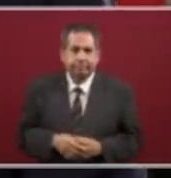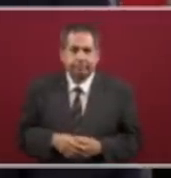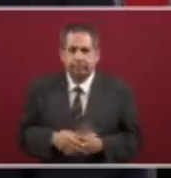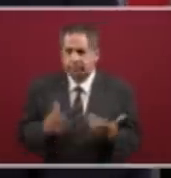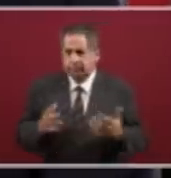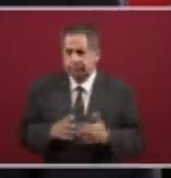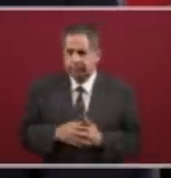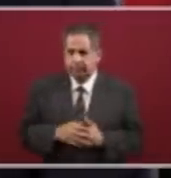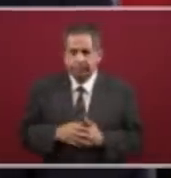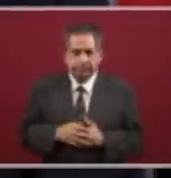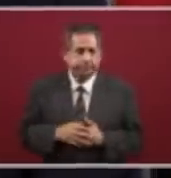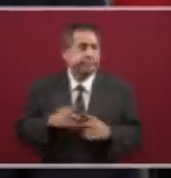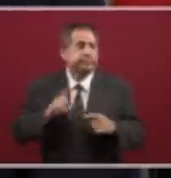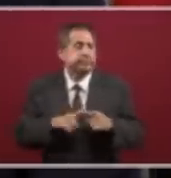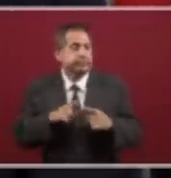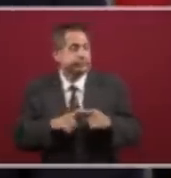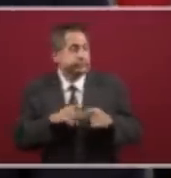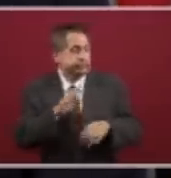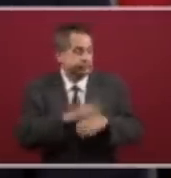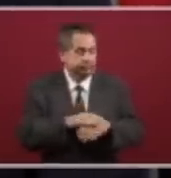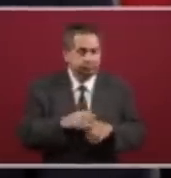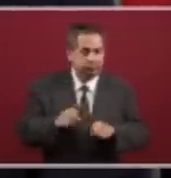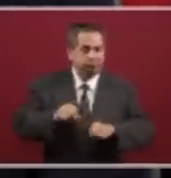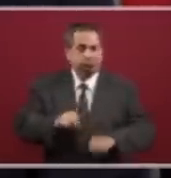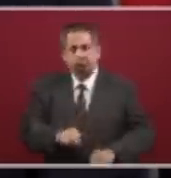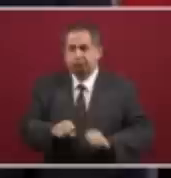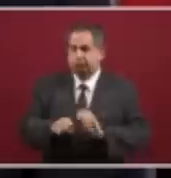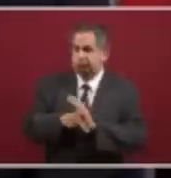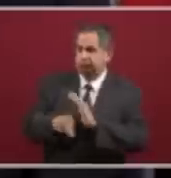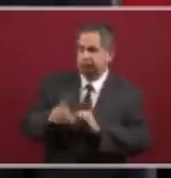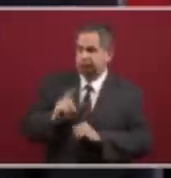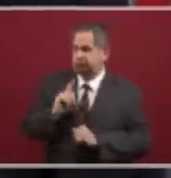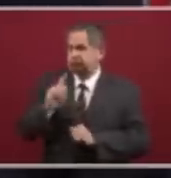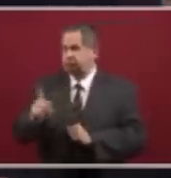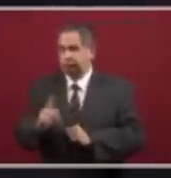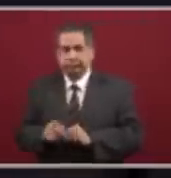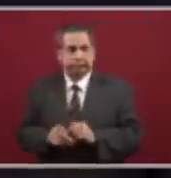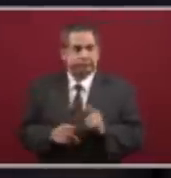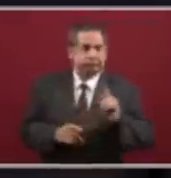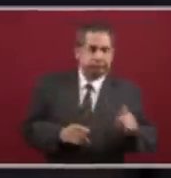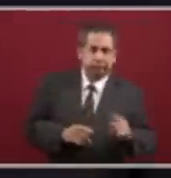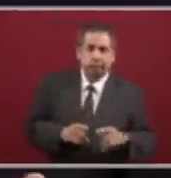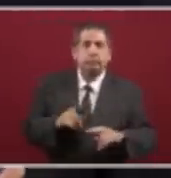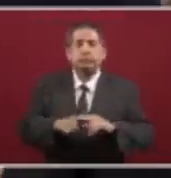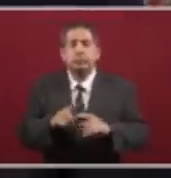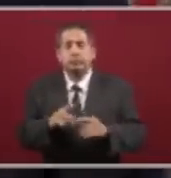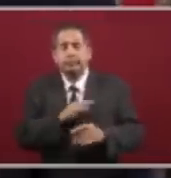era ver quién tenía más peso a pagar